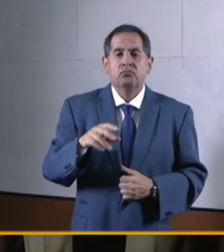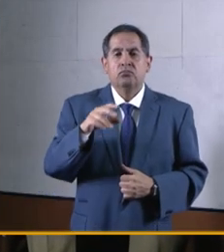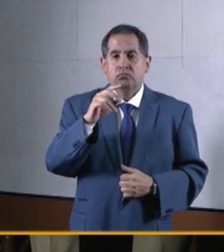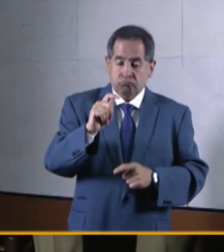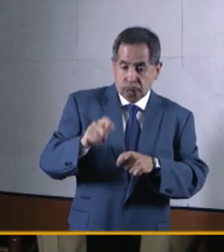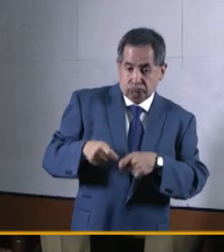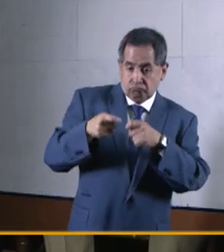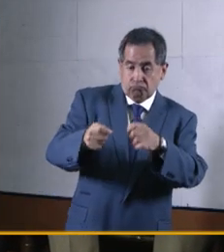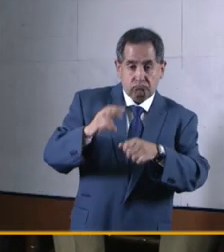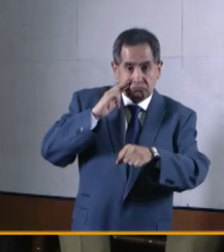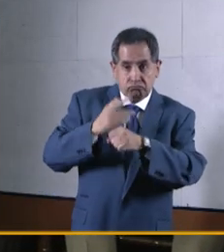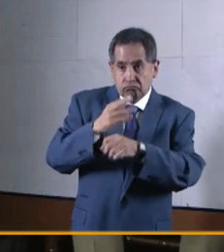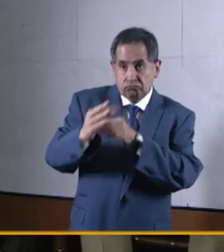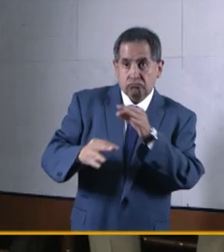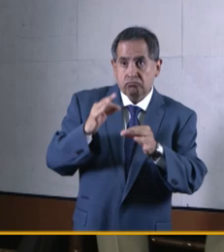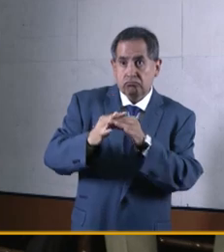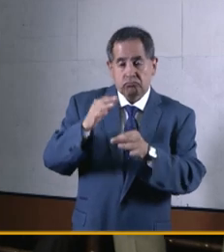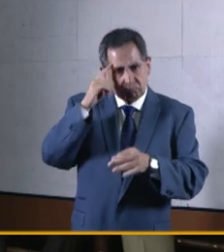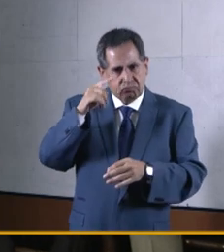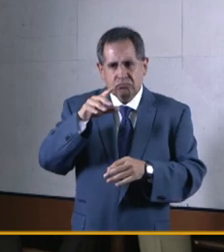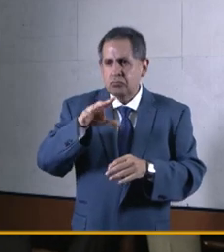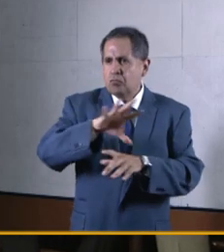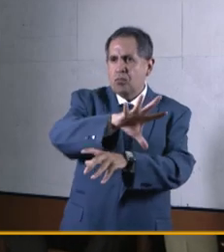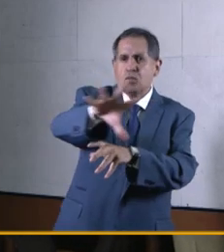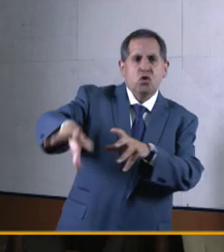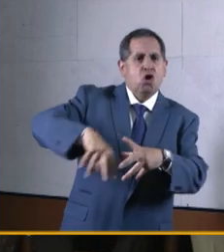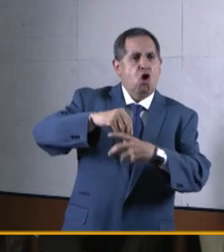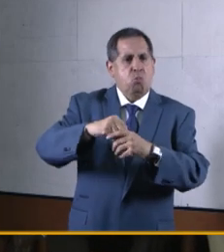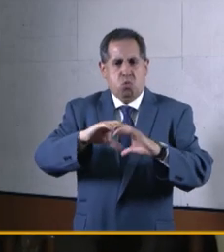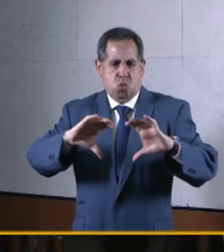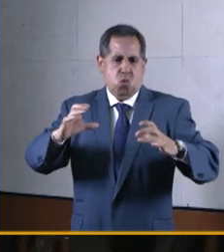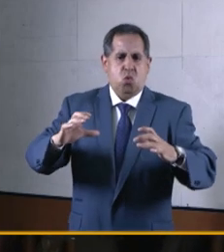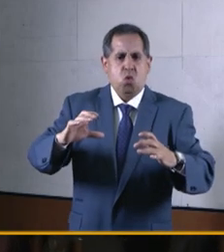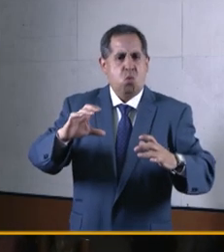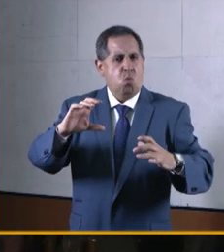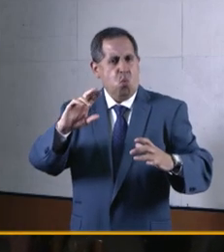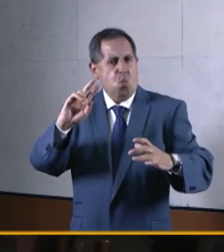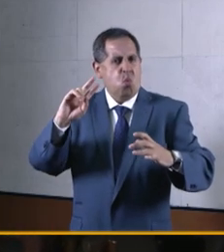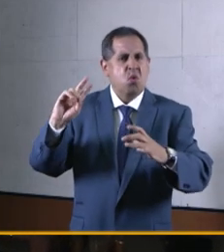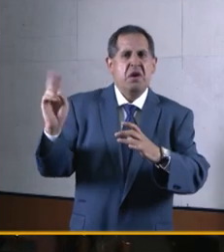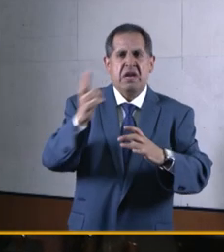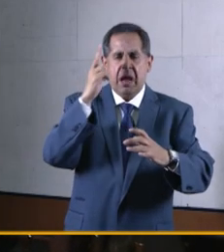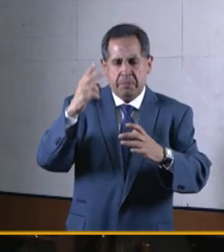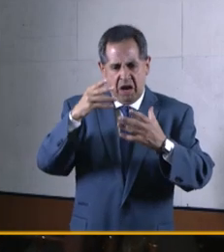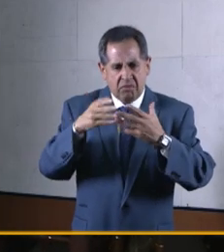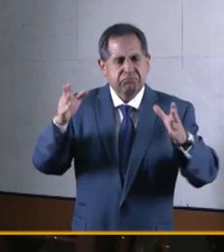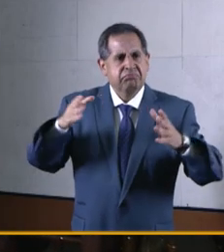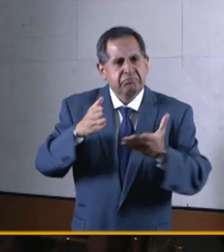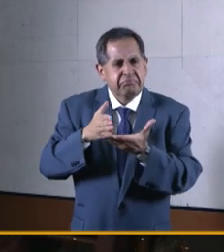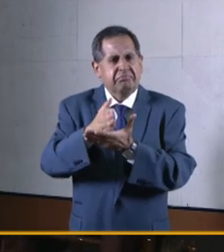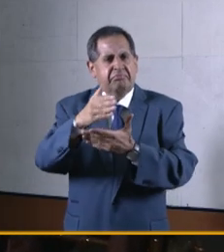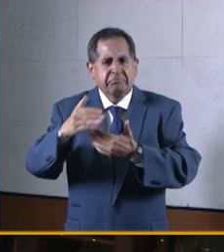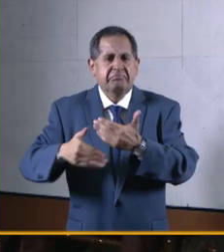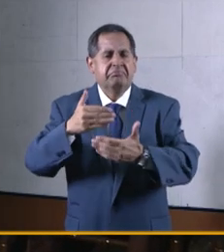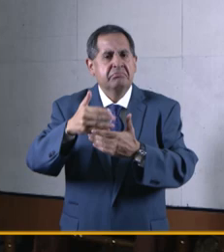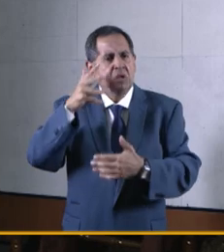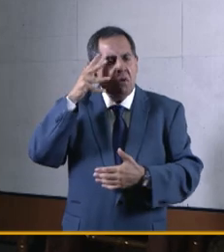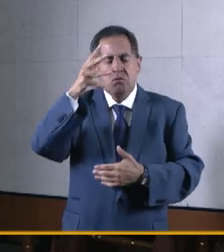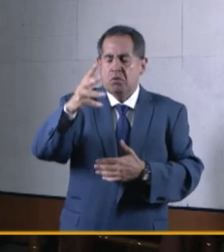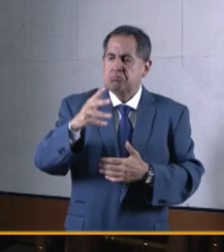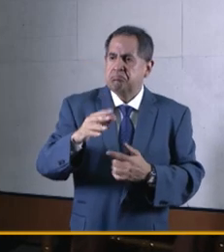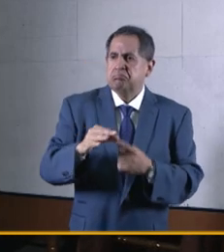les corresponde en el infinito edificio colectivo sobre tumbas abiertas para excluir el pretérito e